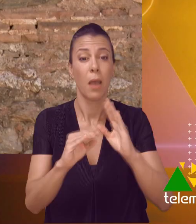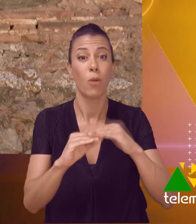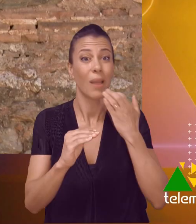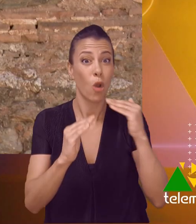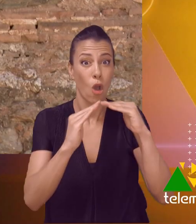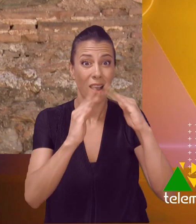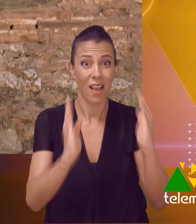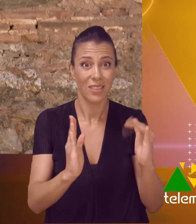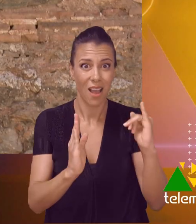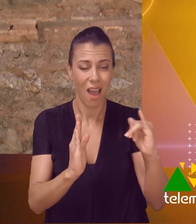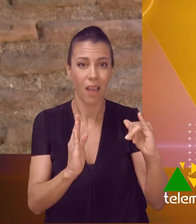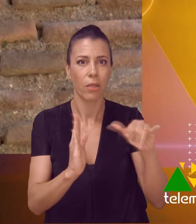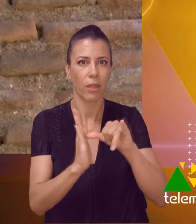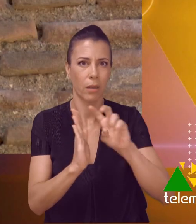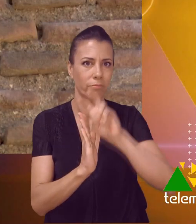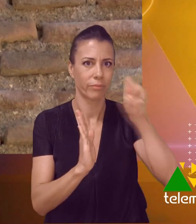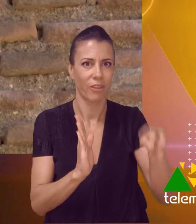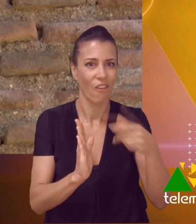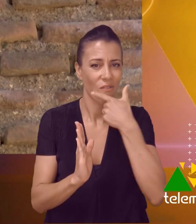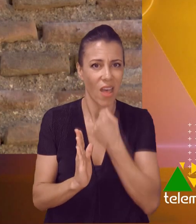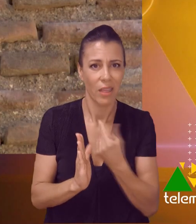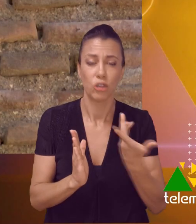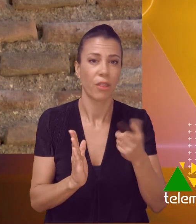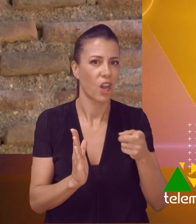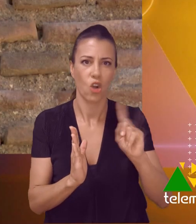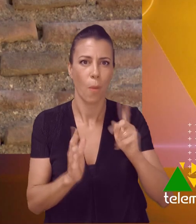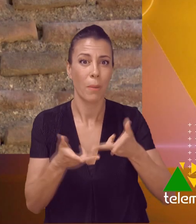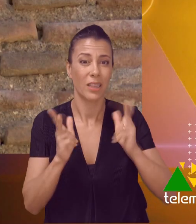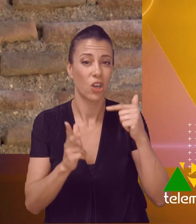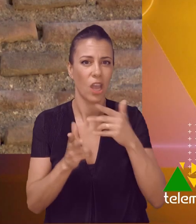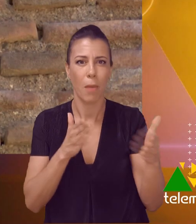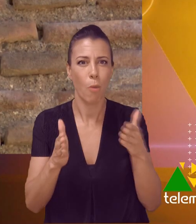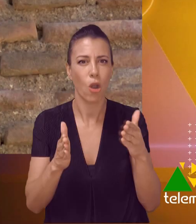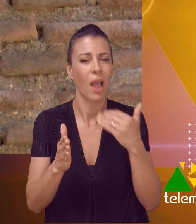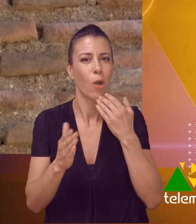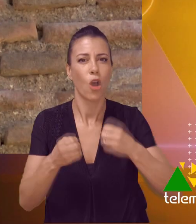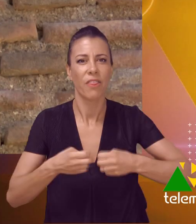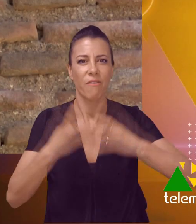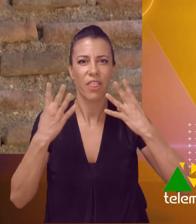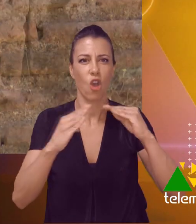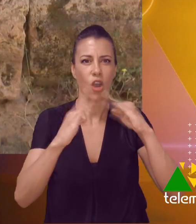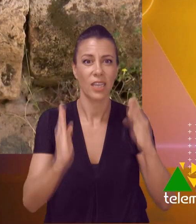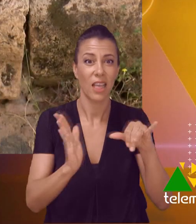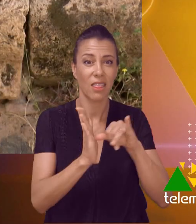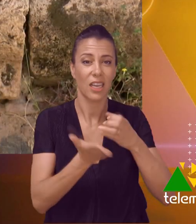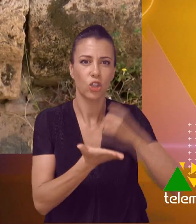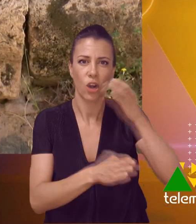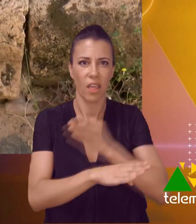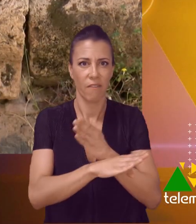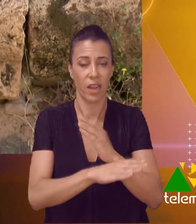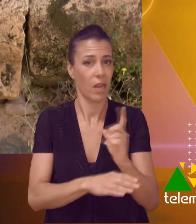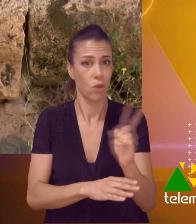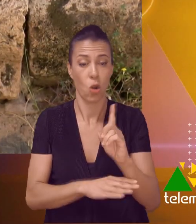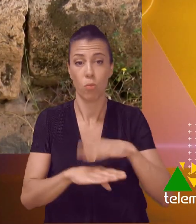¿no? Por lo tanto, no creo que permitieran en aquella época que hubiera edificios adosados a la Torre de la Vela, porque no nos sirve para